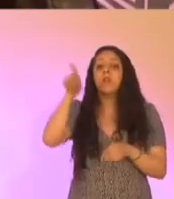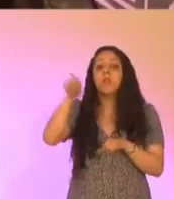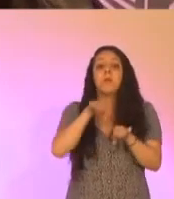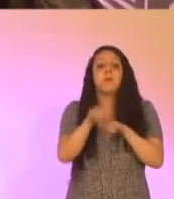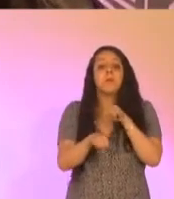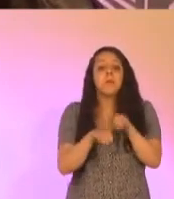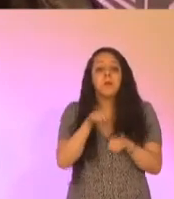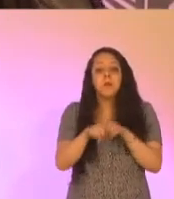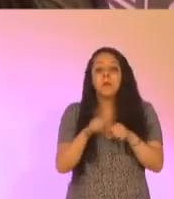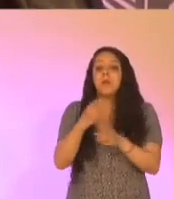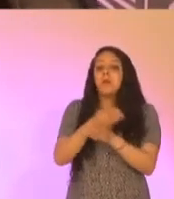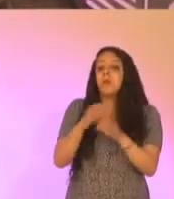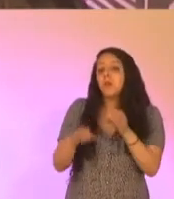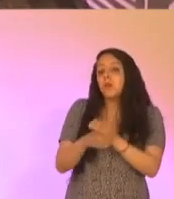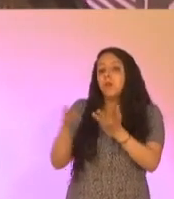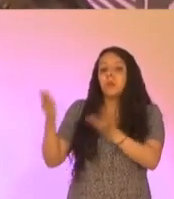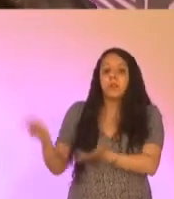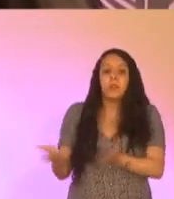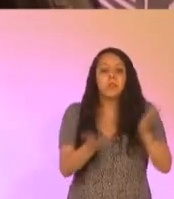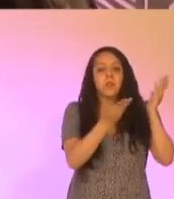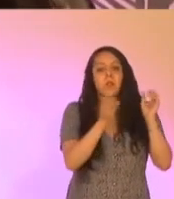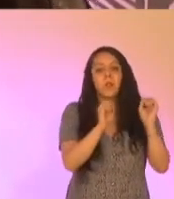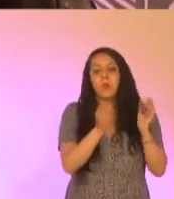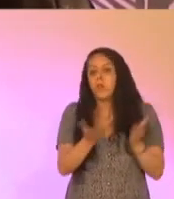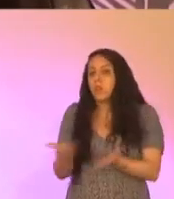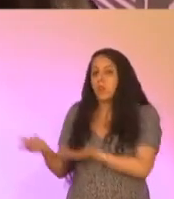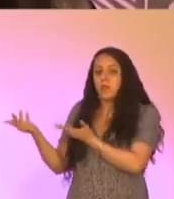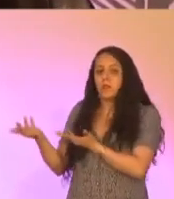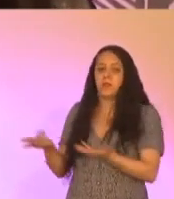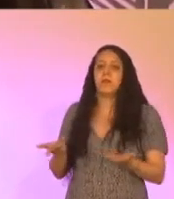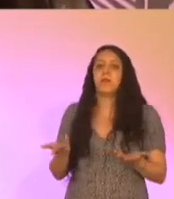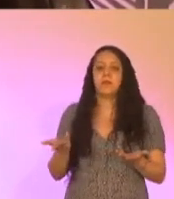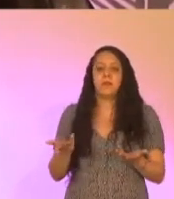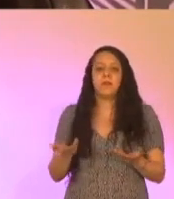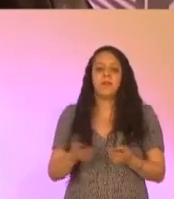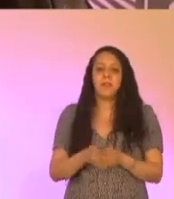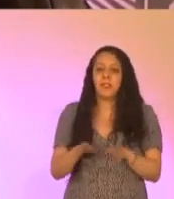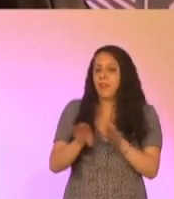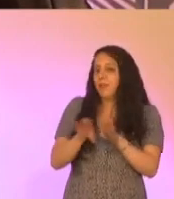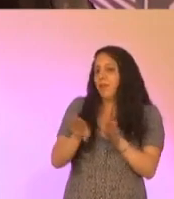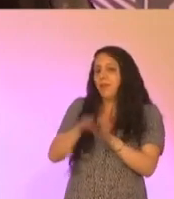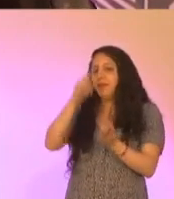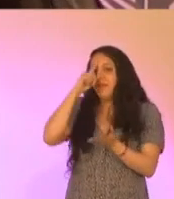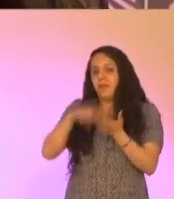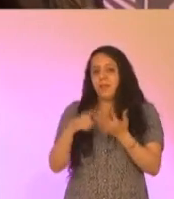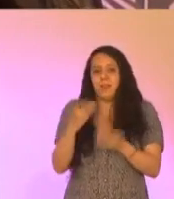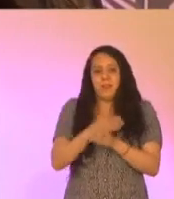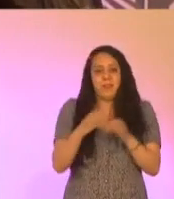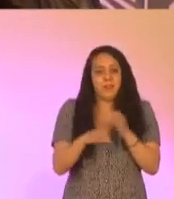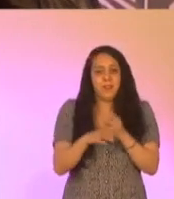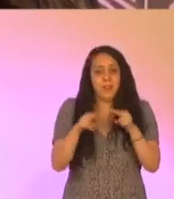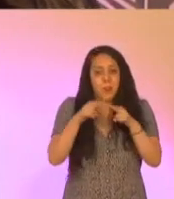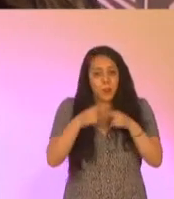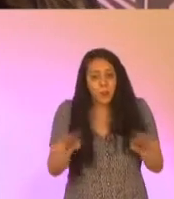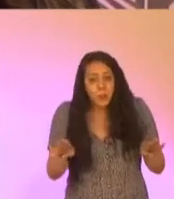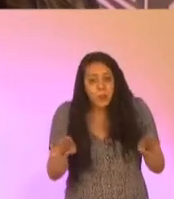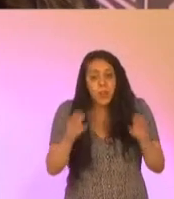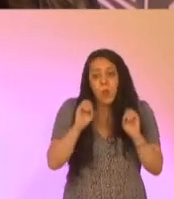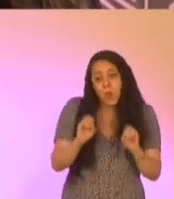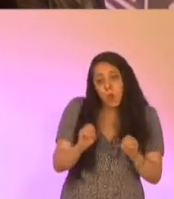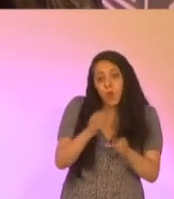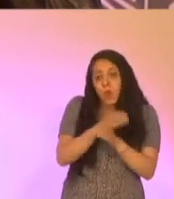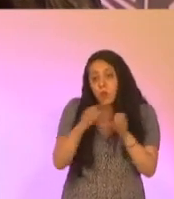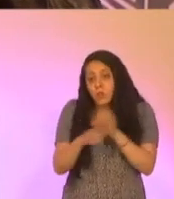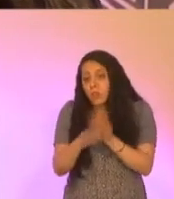mientras en una era una especie de partido ahora de uber no declaró christina acaba de terminar el doctorado